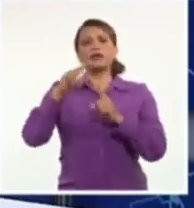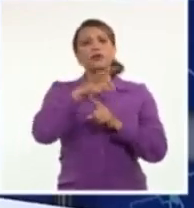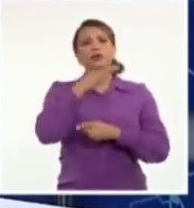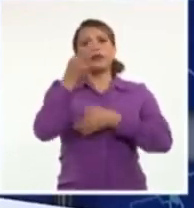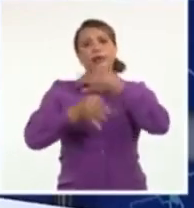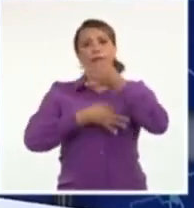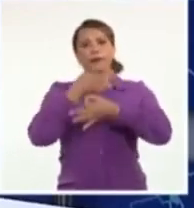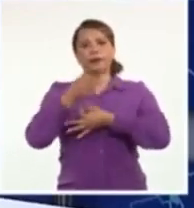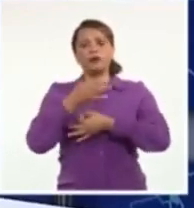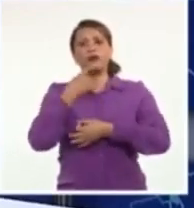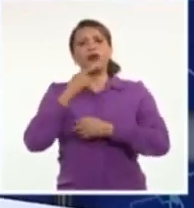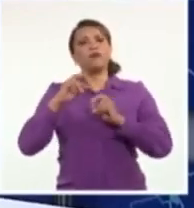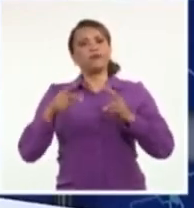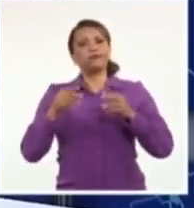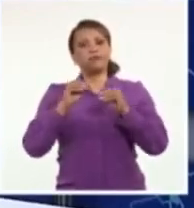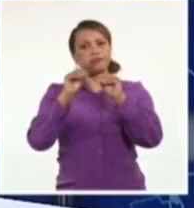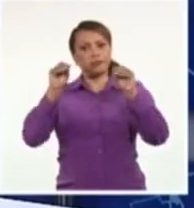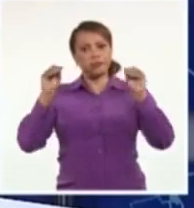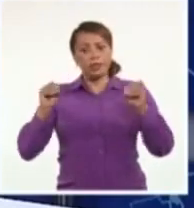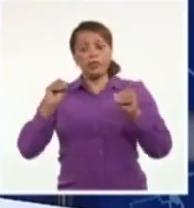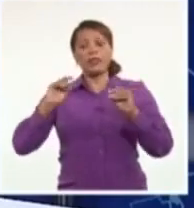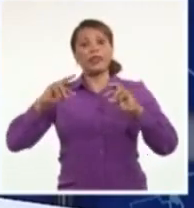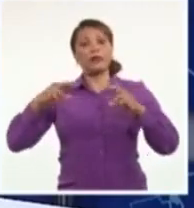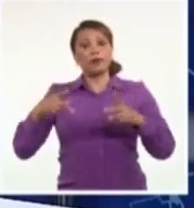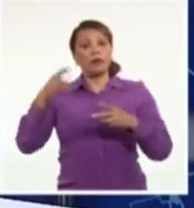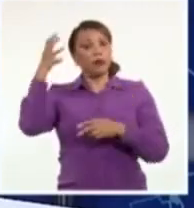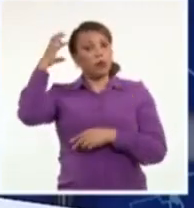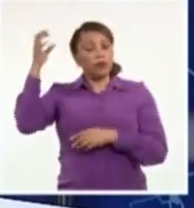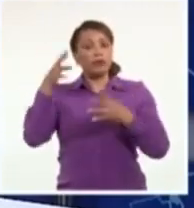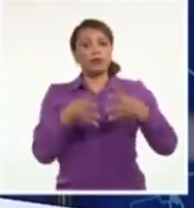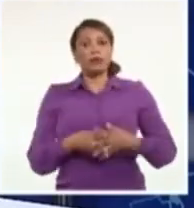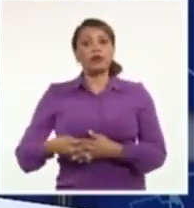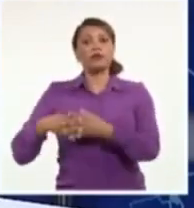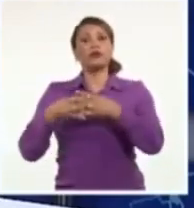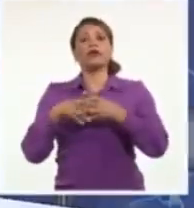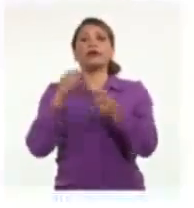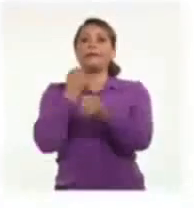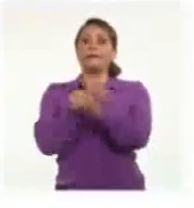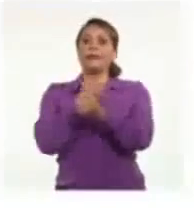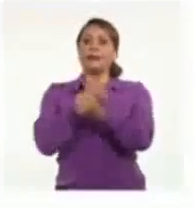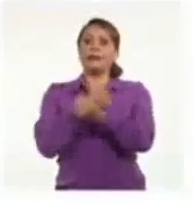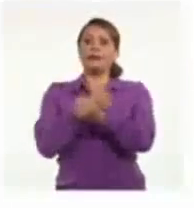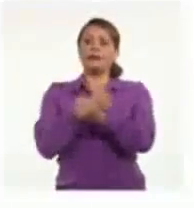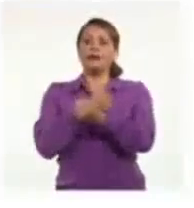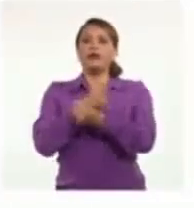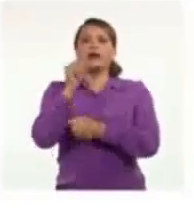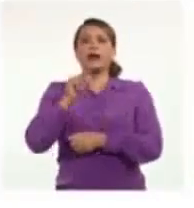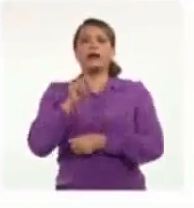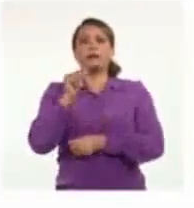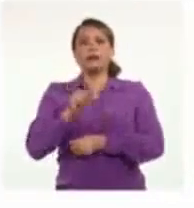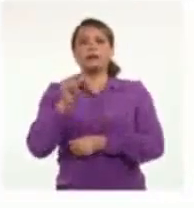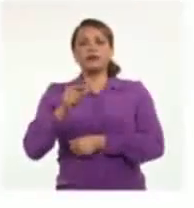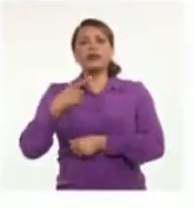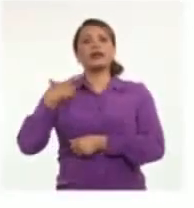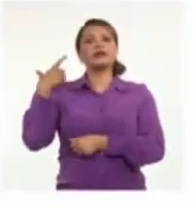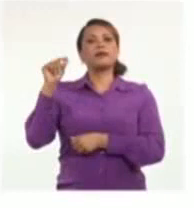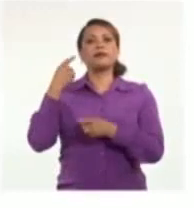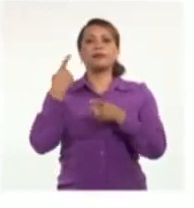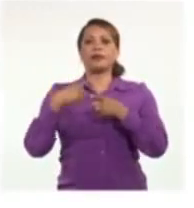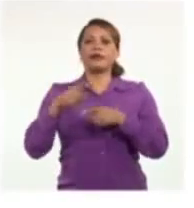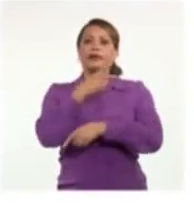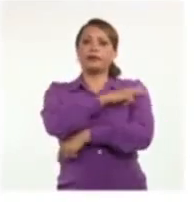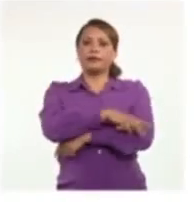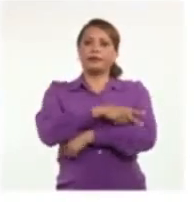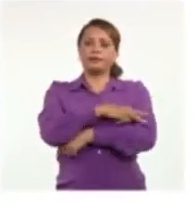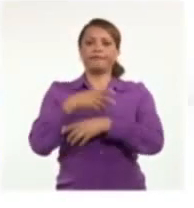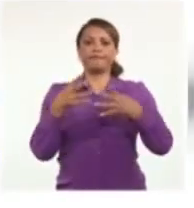alertado reiteradamente al gobierno de Estados Unidos sobre los riesgos del estímulo a la emigración irregular con la vigencia de la